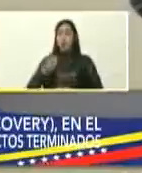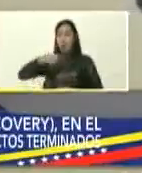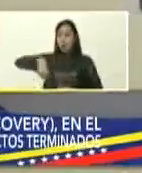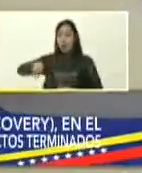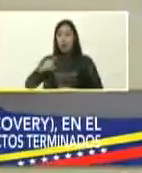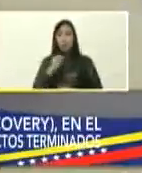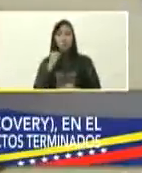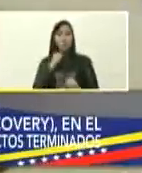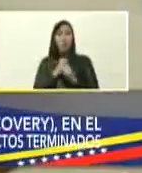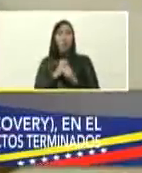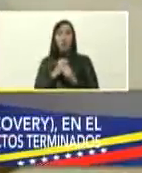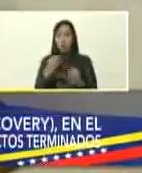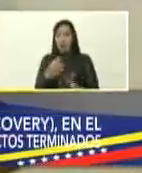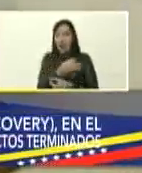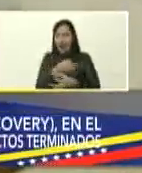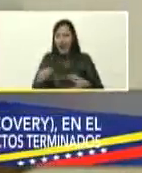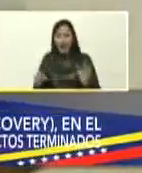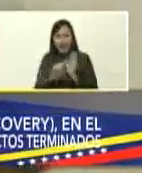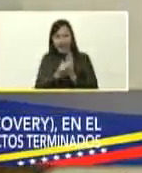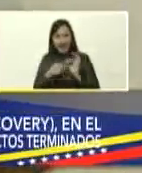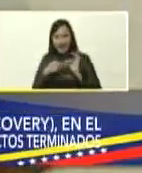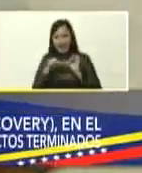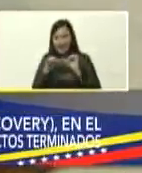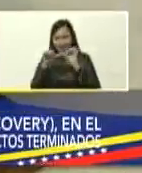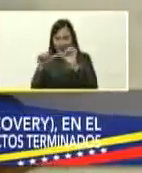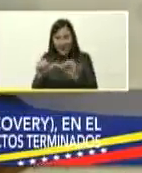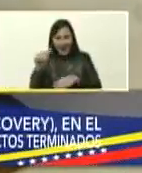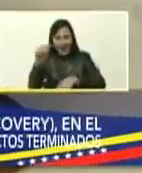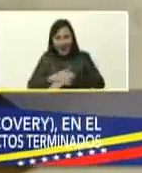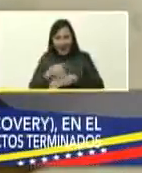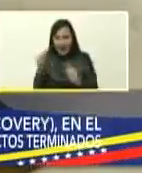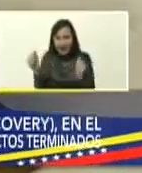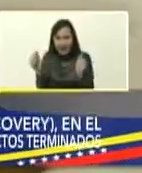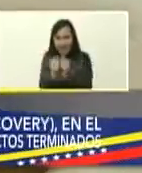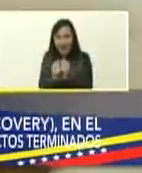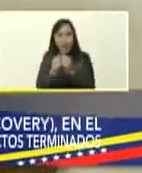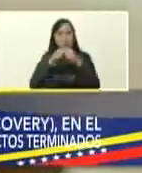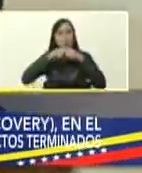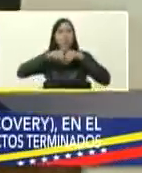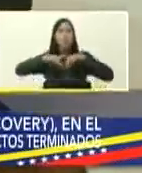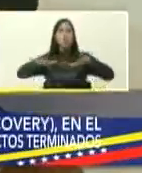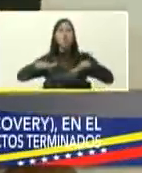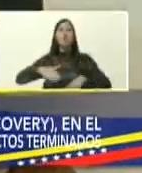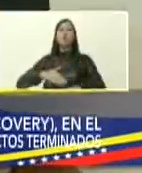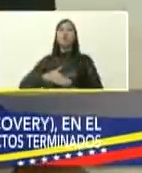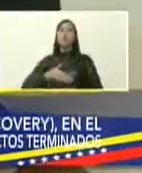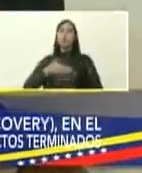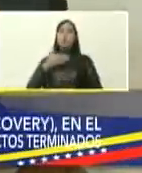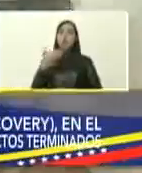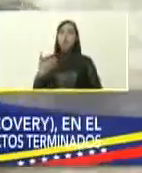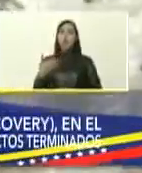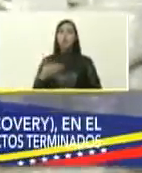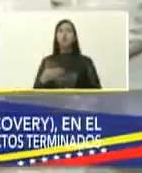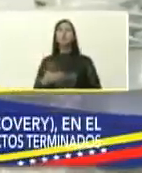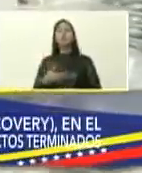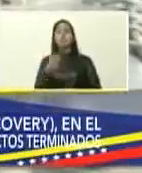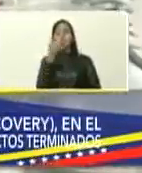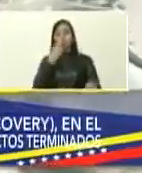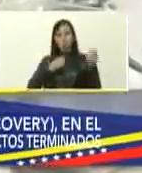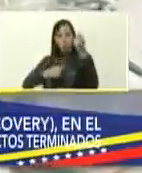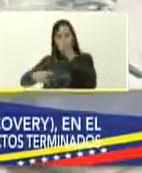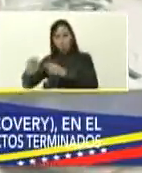de mantener la calidad del calzado para que podamos seguir diversificando pues las intenciones de negocio y